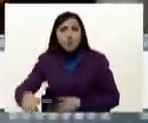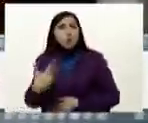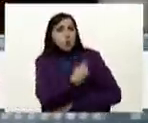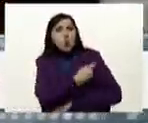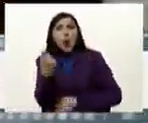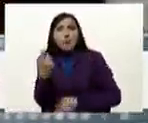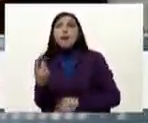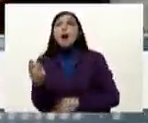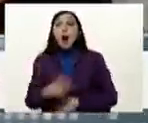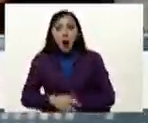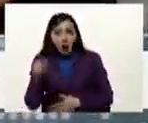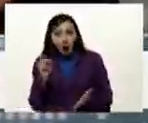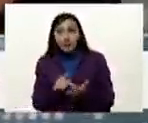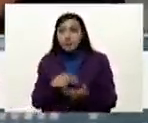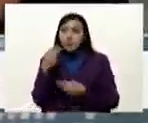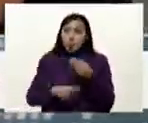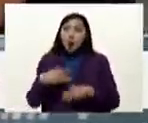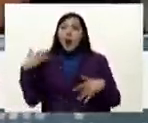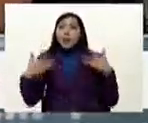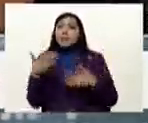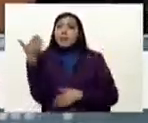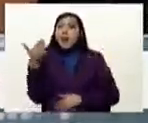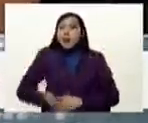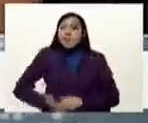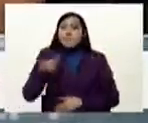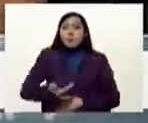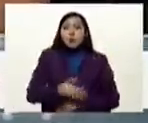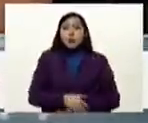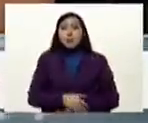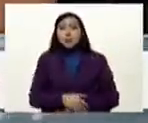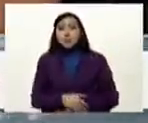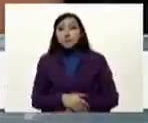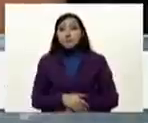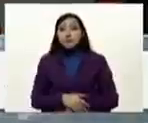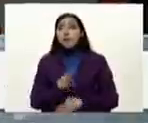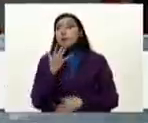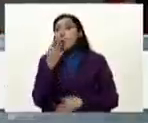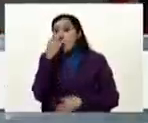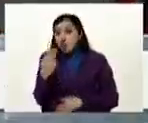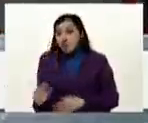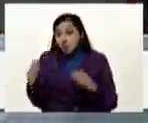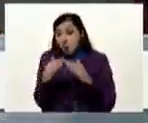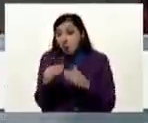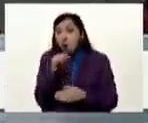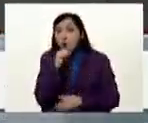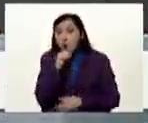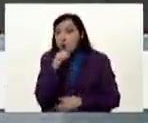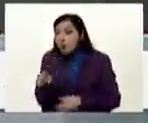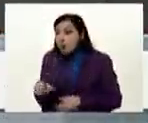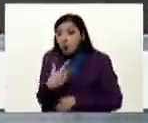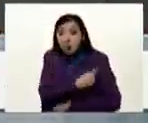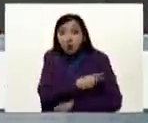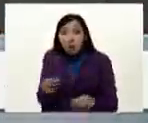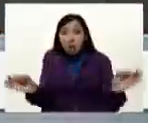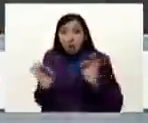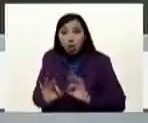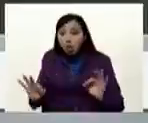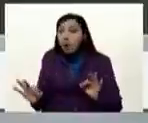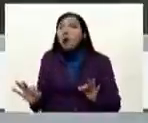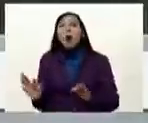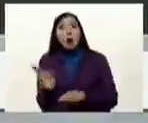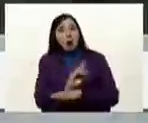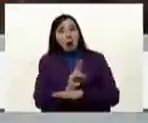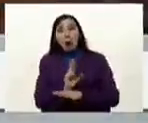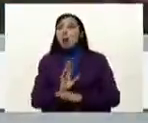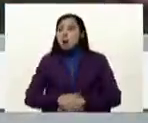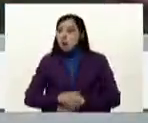hemos participado de esas jornadas, son muy importantes. A veces llegamos a una casa y los abuelos o las abuelas no se han vacunado e inmediatamente con el